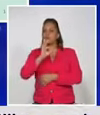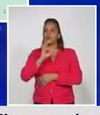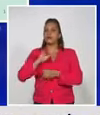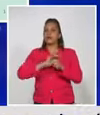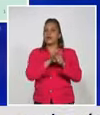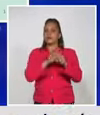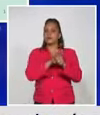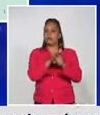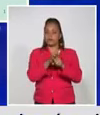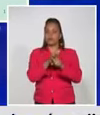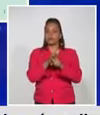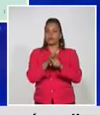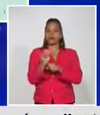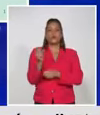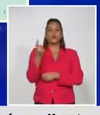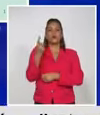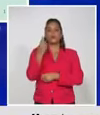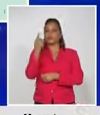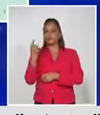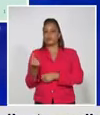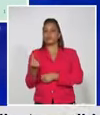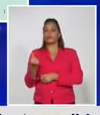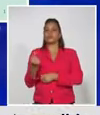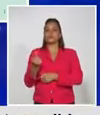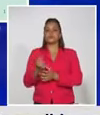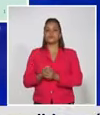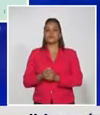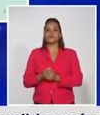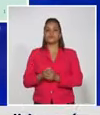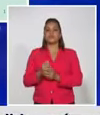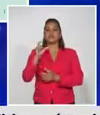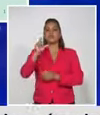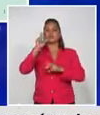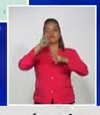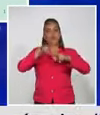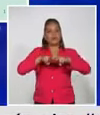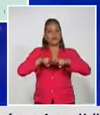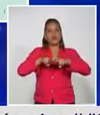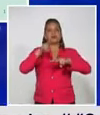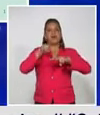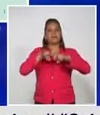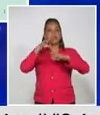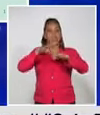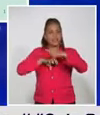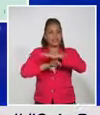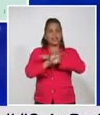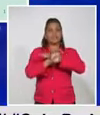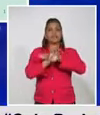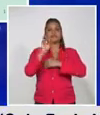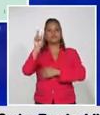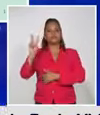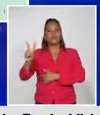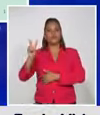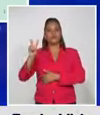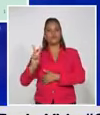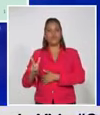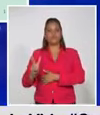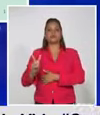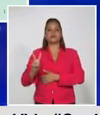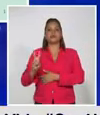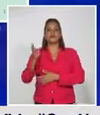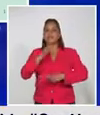Naranjo, 1 de cada uno, y Centro Habana, Habana del Este, 2 de cada uno, y de